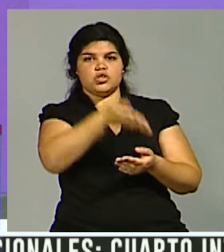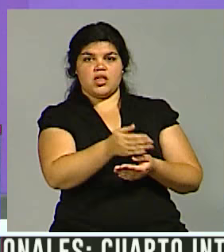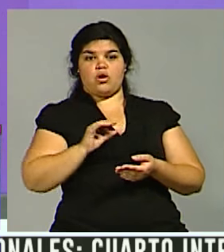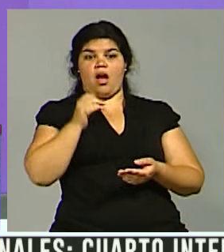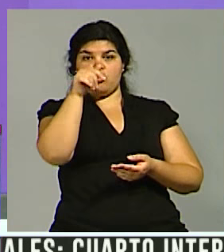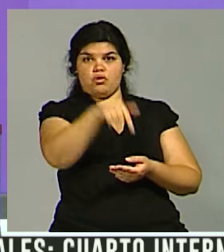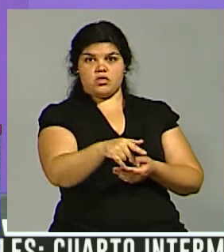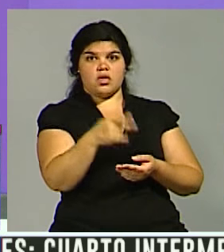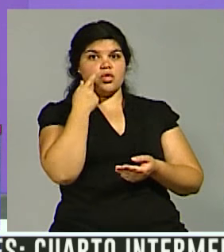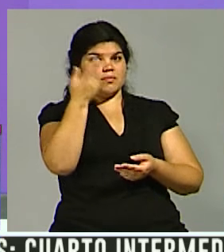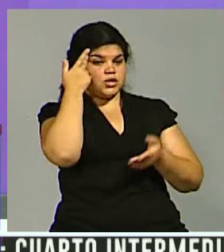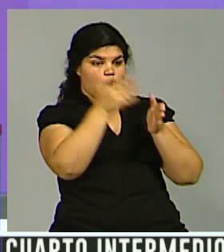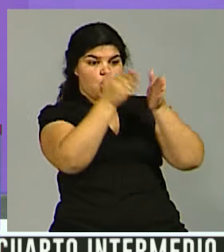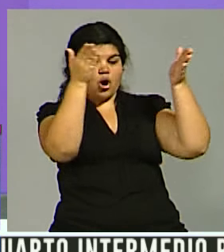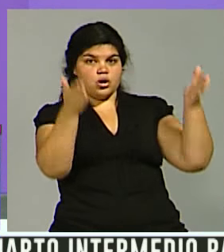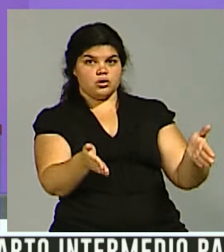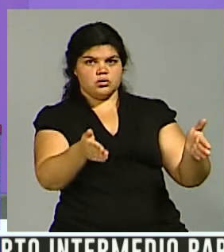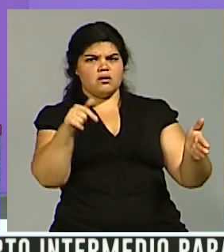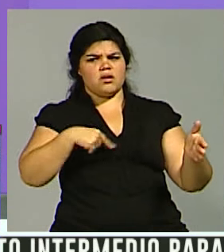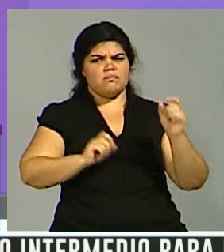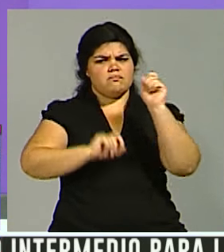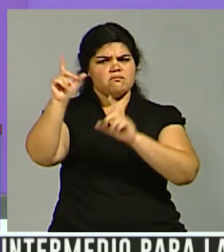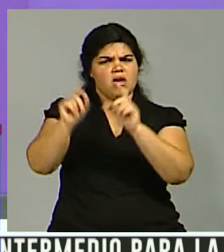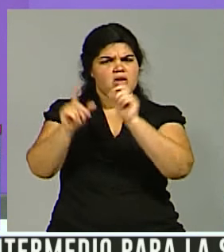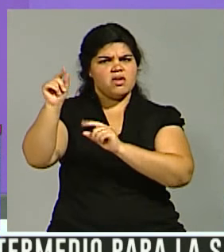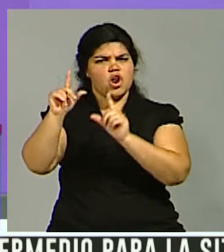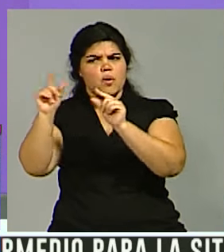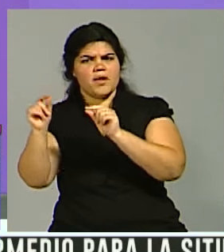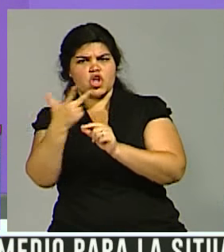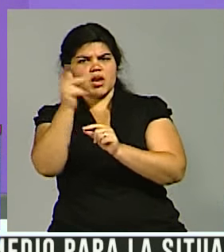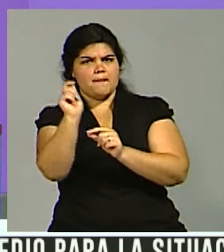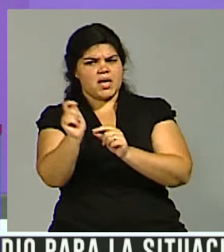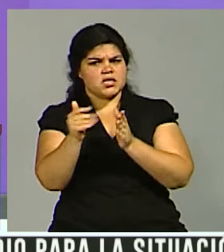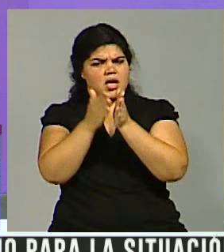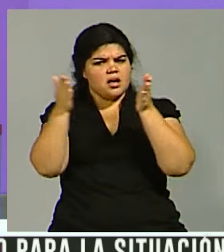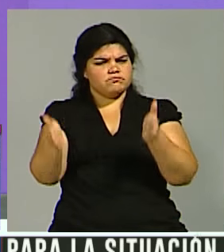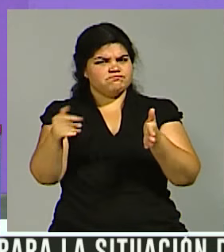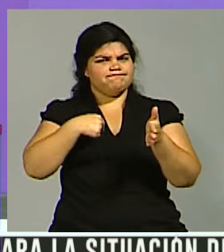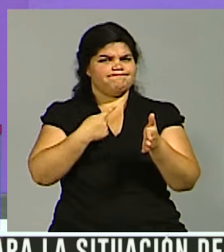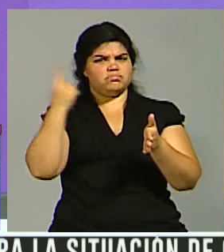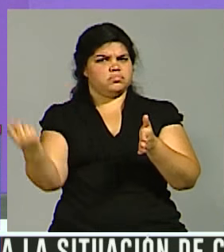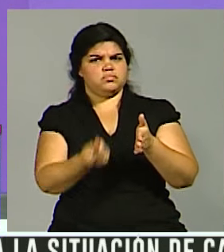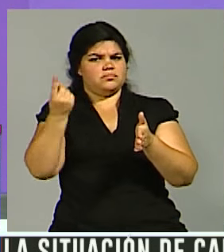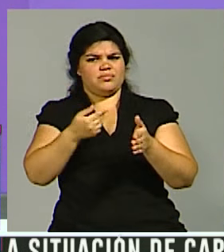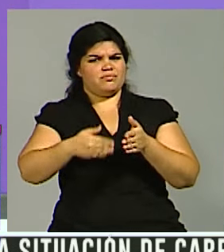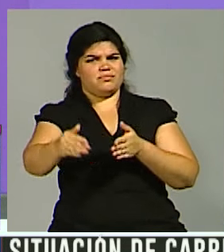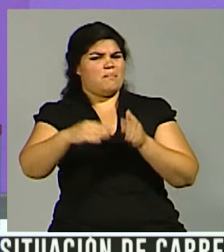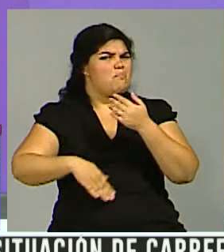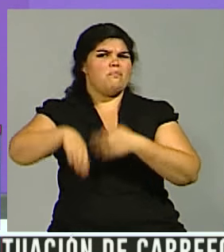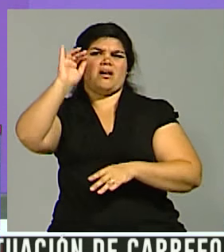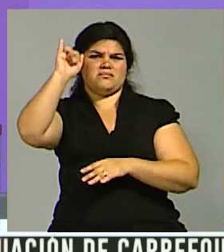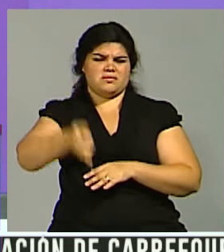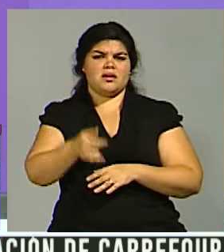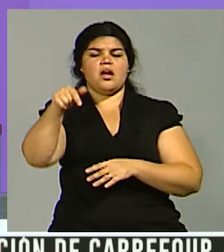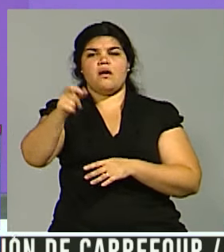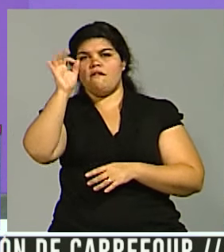año, pero uno viendo los números del primer trimestre ya parece prácticamente imposible. Desde el punto de vista privado, estimamos entre un 20